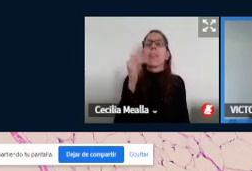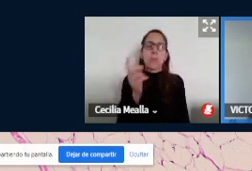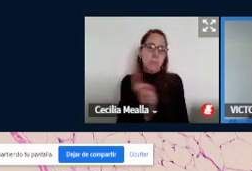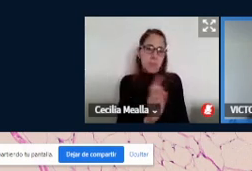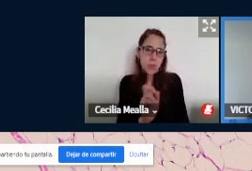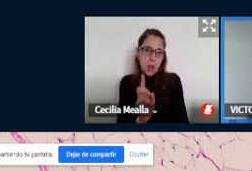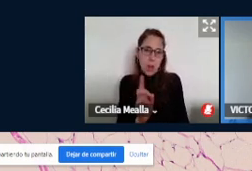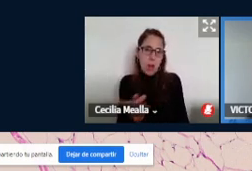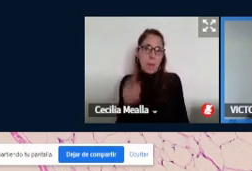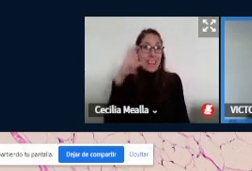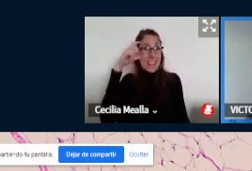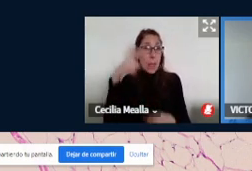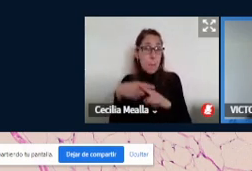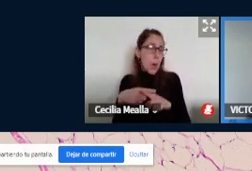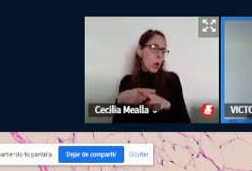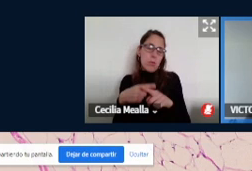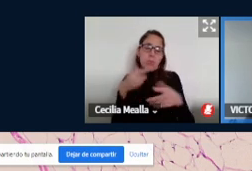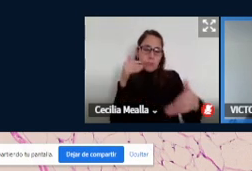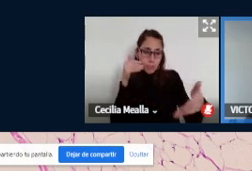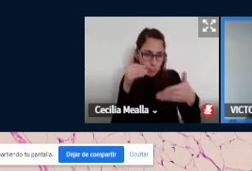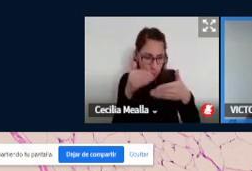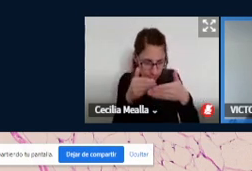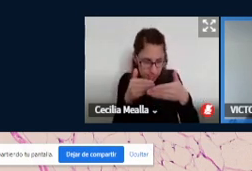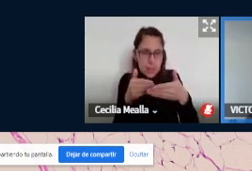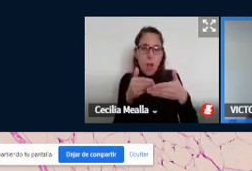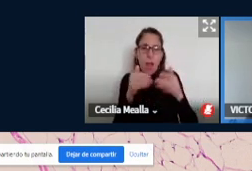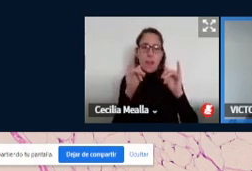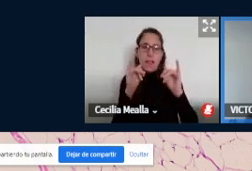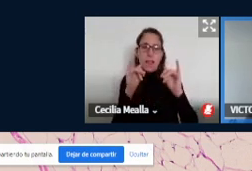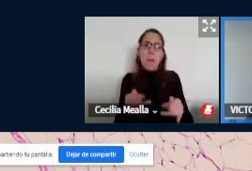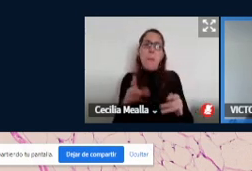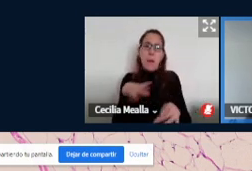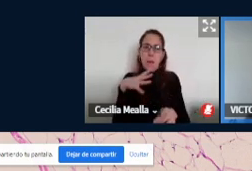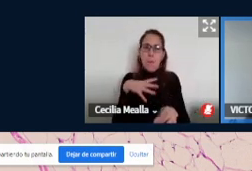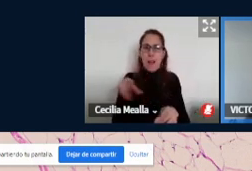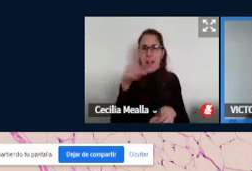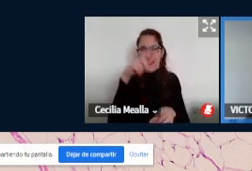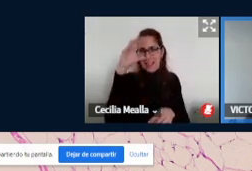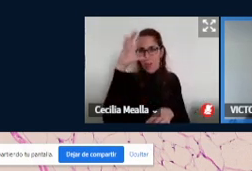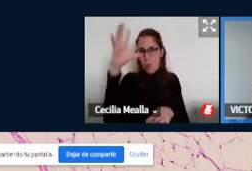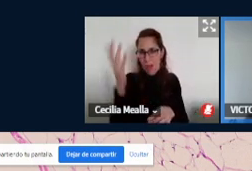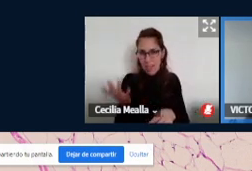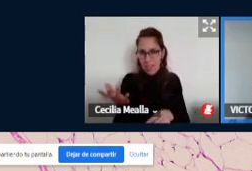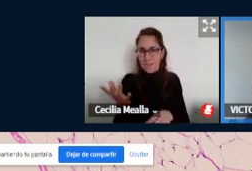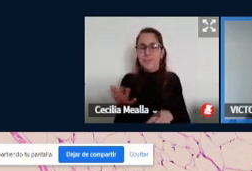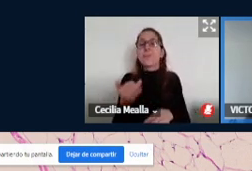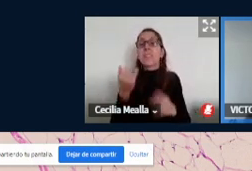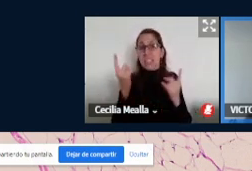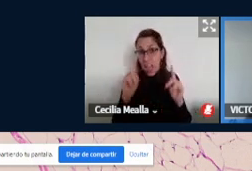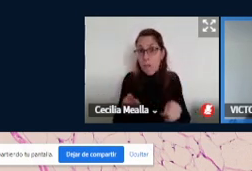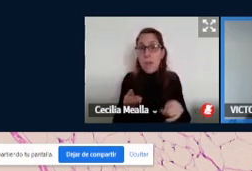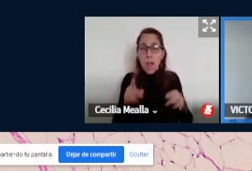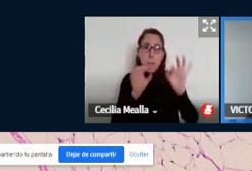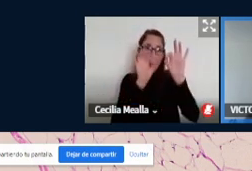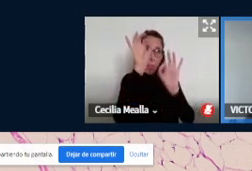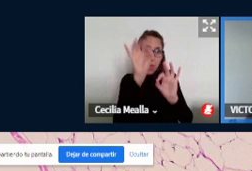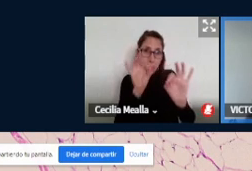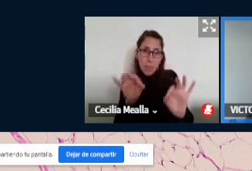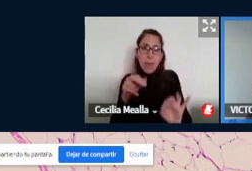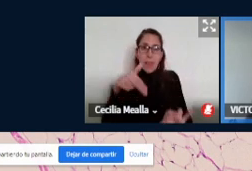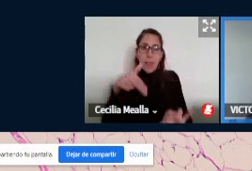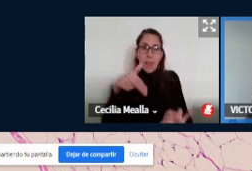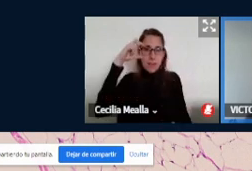lo tuve a 10 por, tendríamos que pasarlo más. Pero para que recuerden que también vamos a tener nervios,